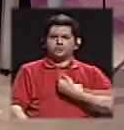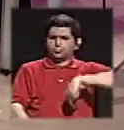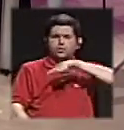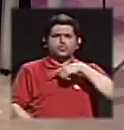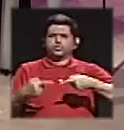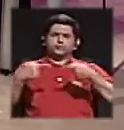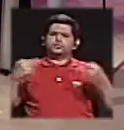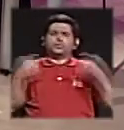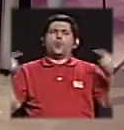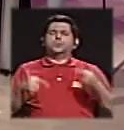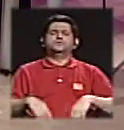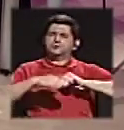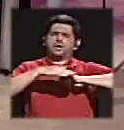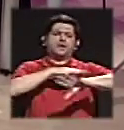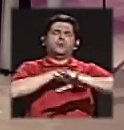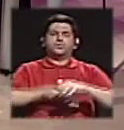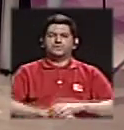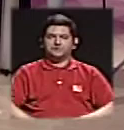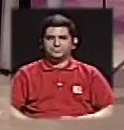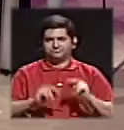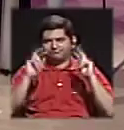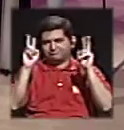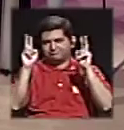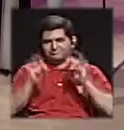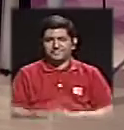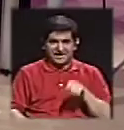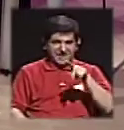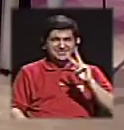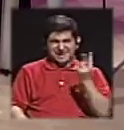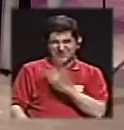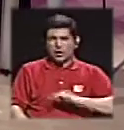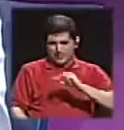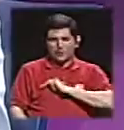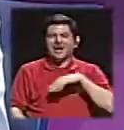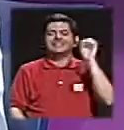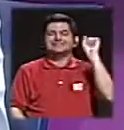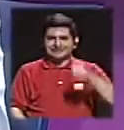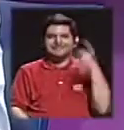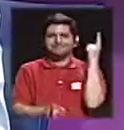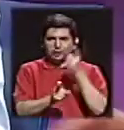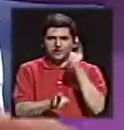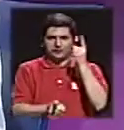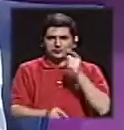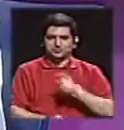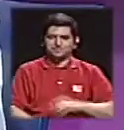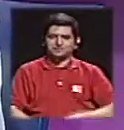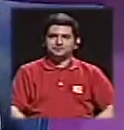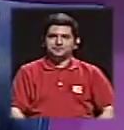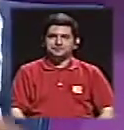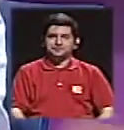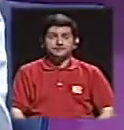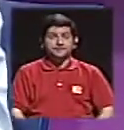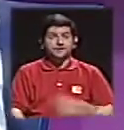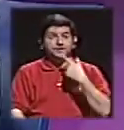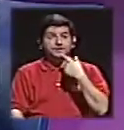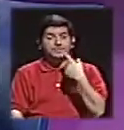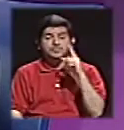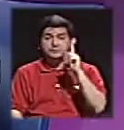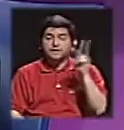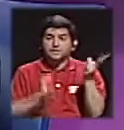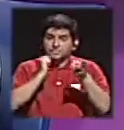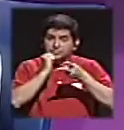nosotros estamos en contra del aborto. Entonces, eso es lo que se llama doble moral. Esa es la doble moral, ¿verdad? Y decía